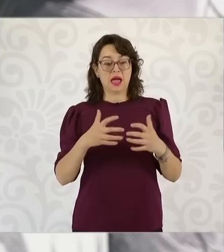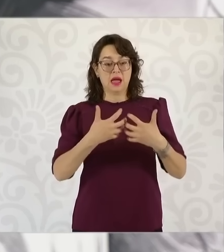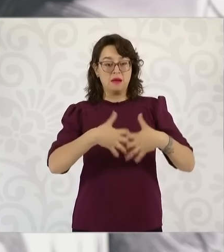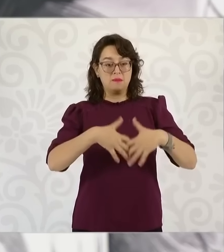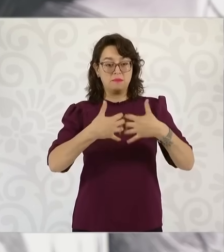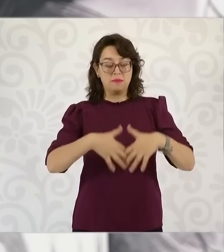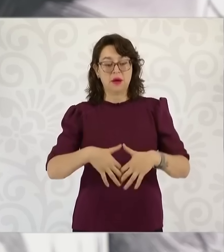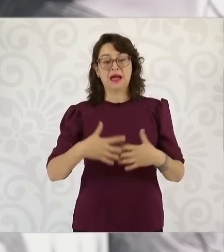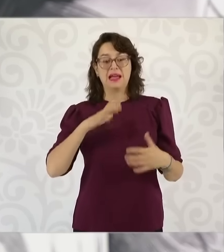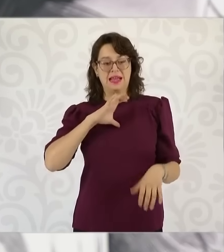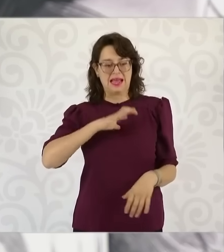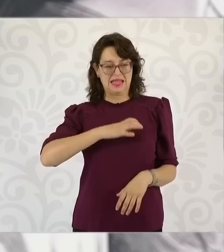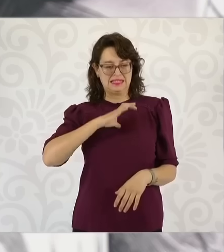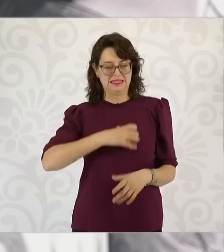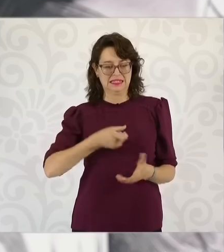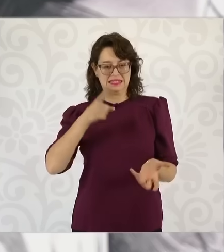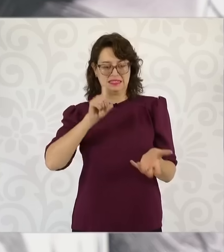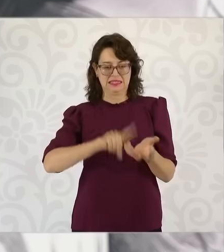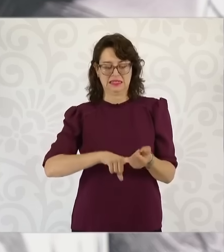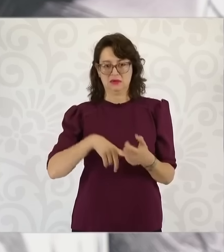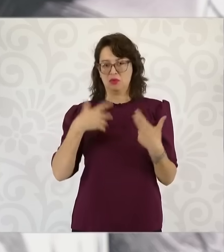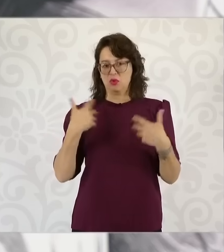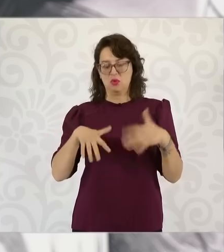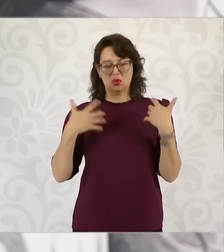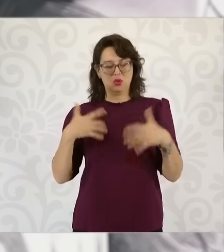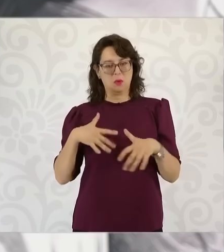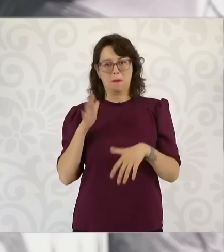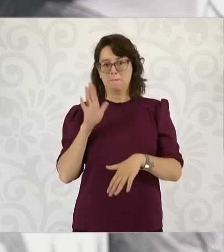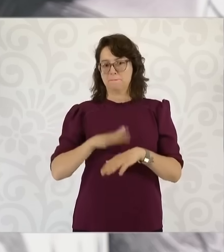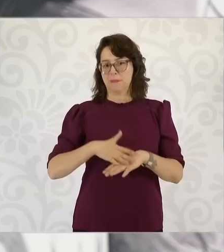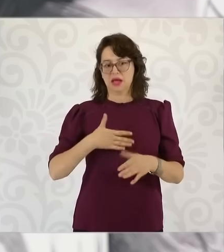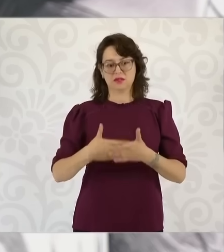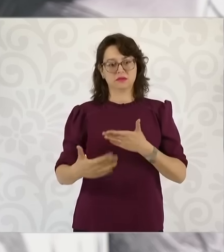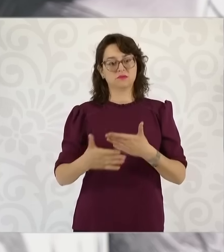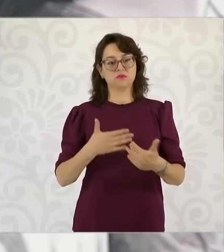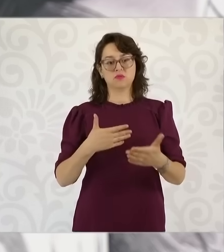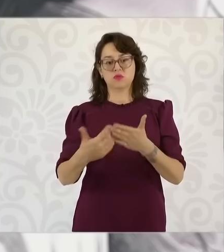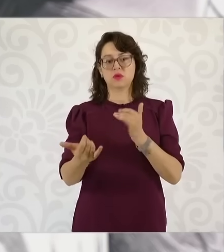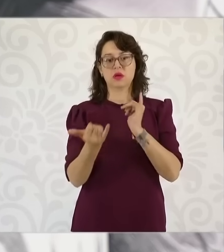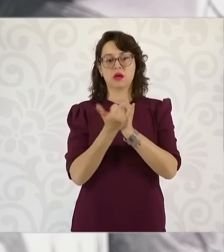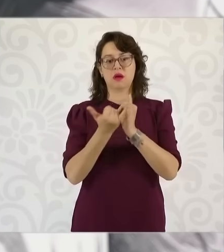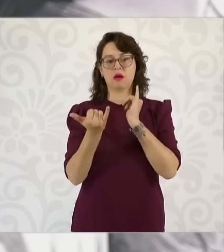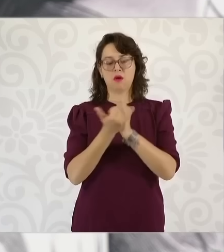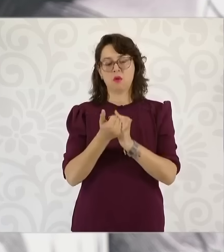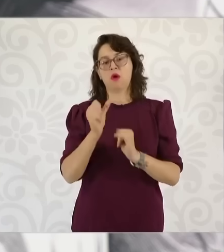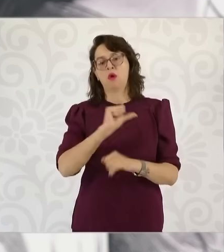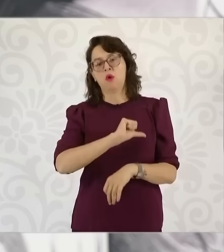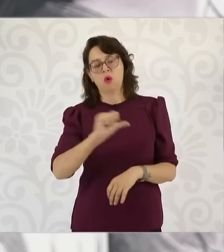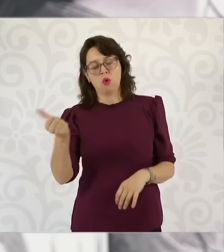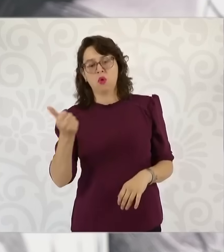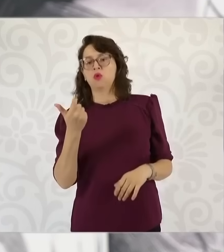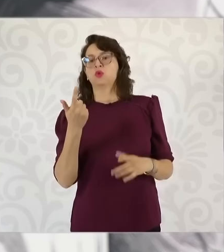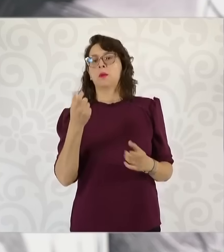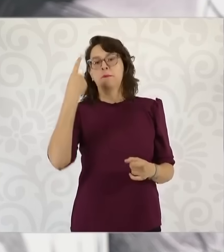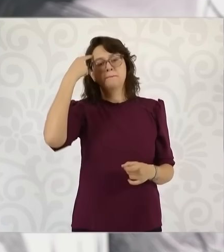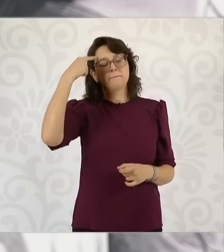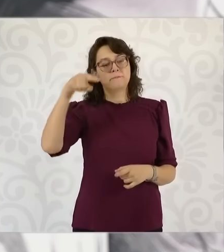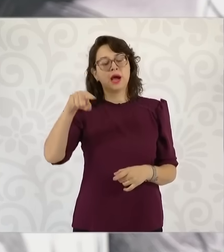cáncer, es parte de la medicina nuclear más avanzada, cámaras de centelleo que también son